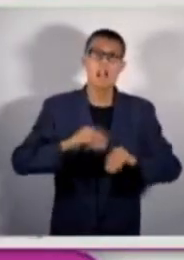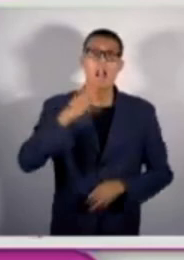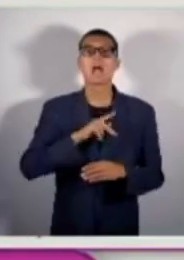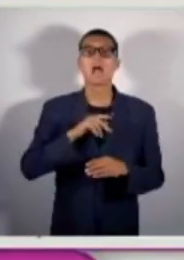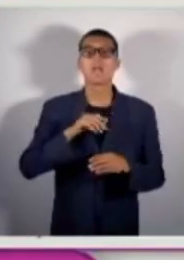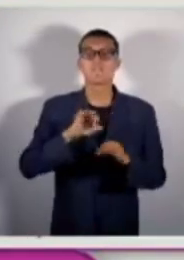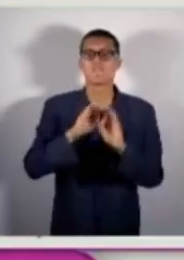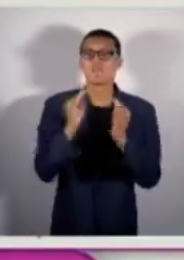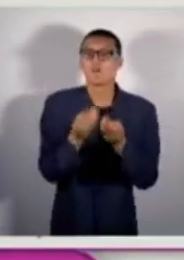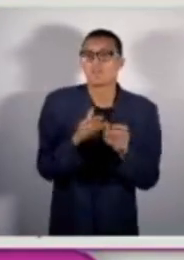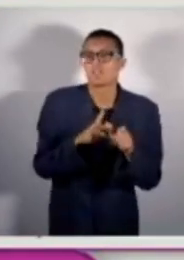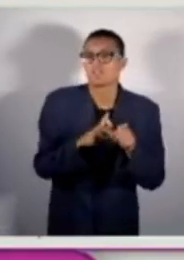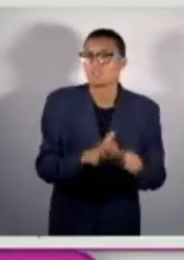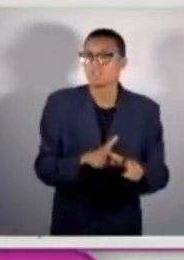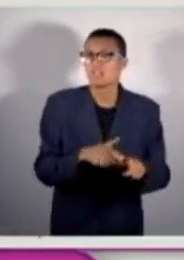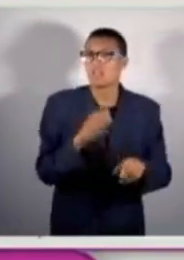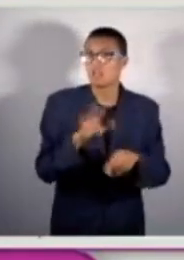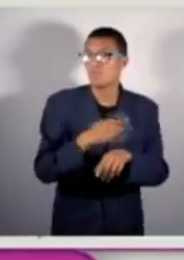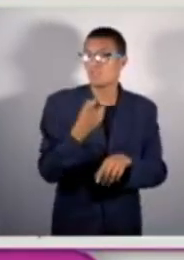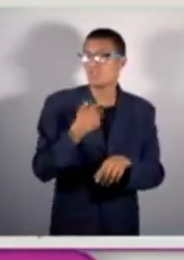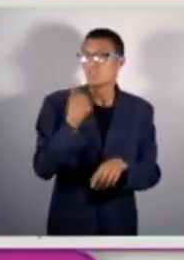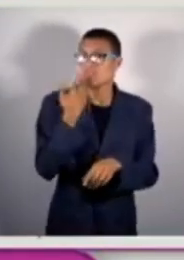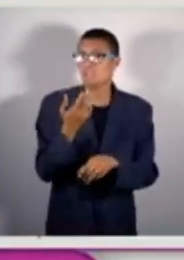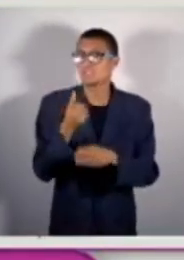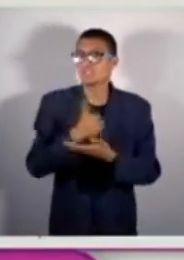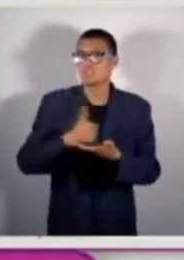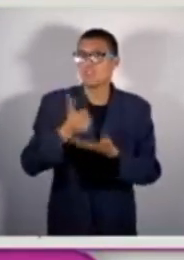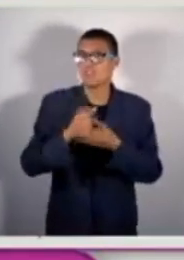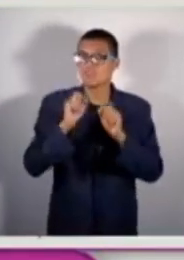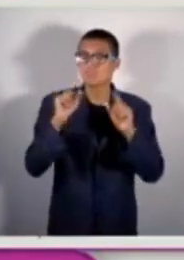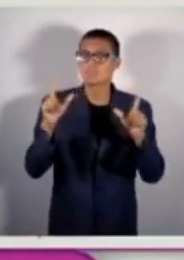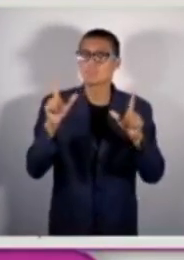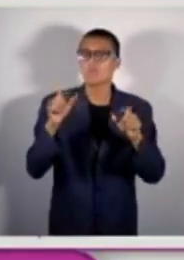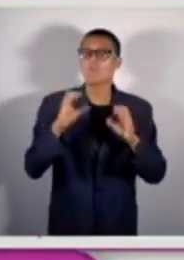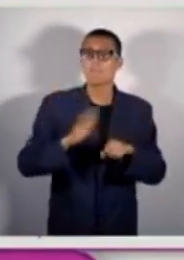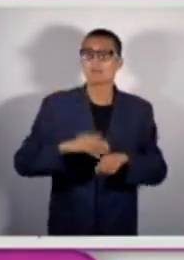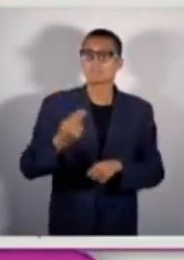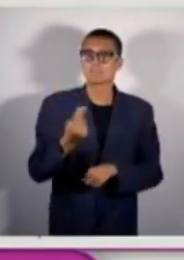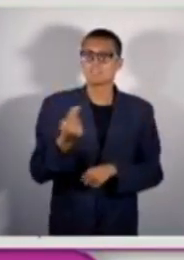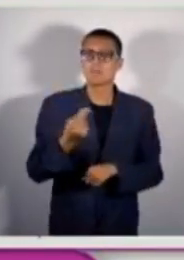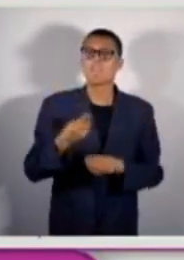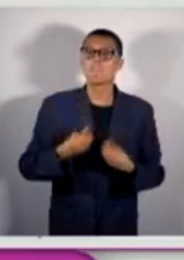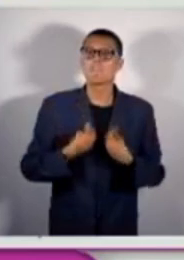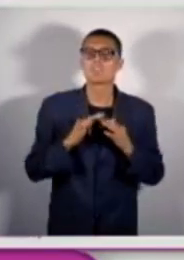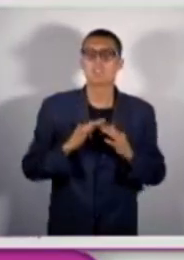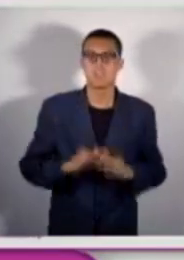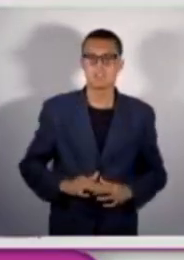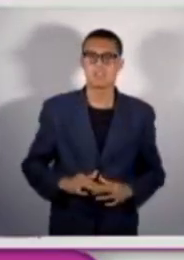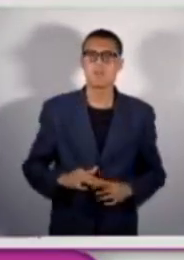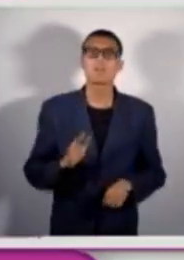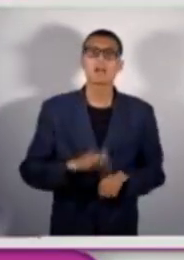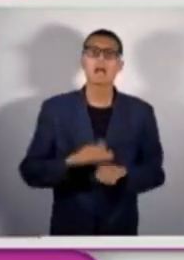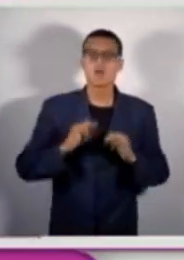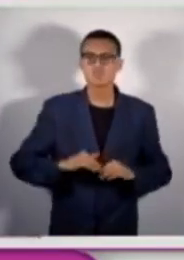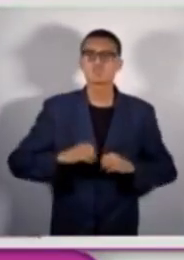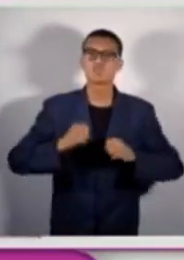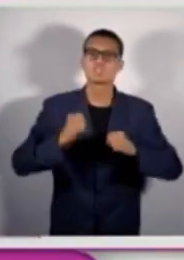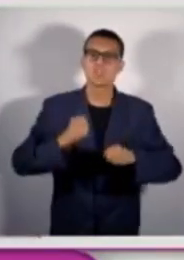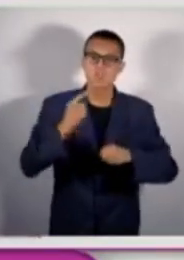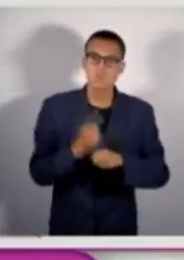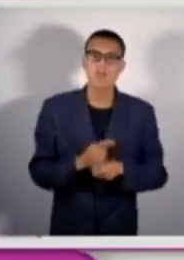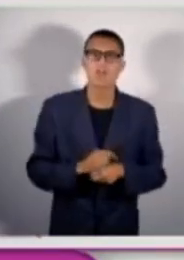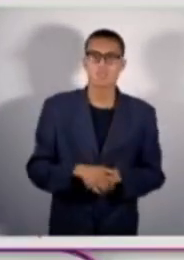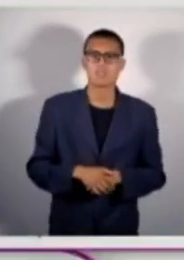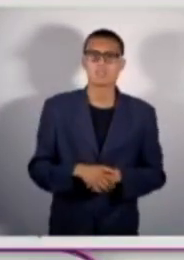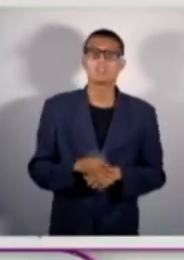nuestra casa, y por ello quiero generar una ciudad viva donde cuidemos de quien más lo necesita, donde vivamos tranquilos, donde vivamos seguros, donde